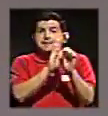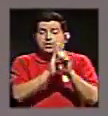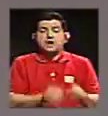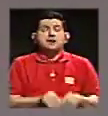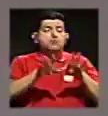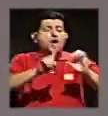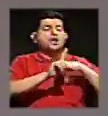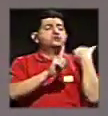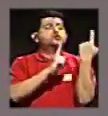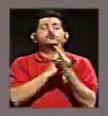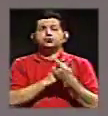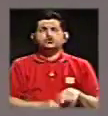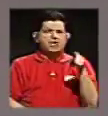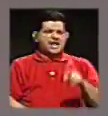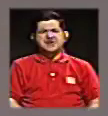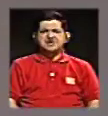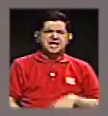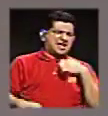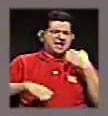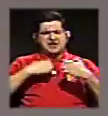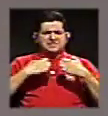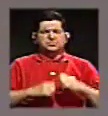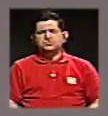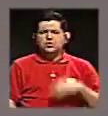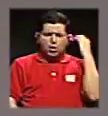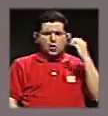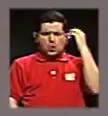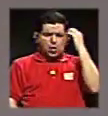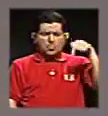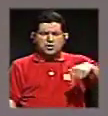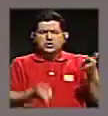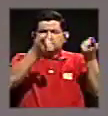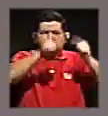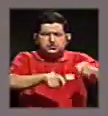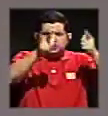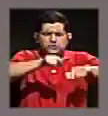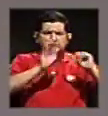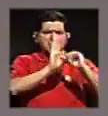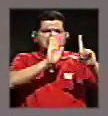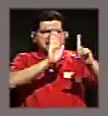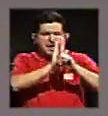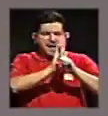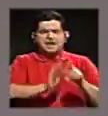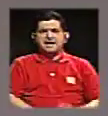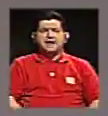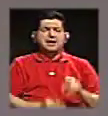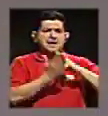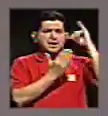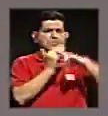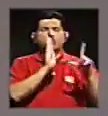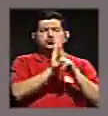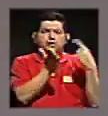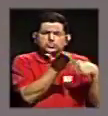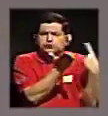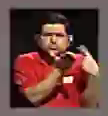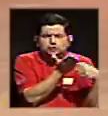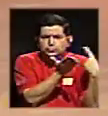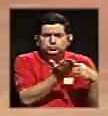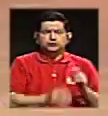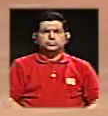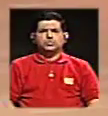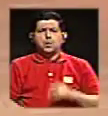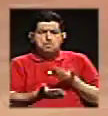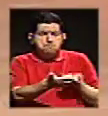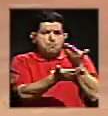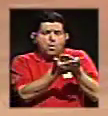redes sociales vibrante opinando sobre lo que está pasando en la asamblea legislativa sobre los proyectos de ley que se discuten sobre